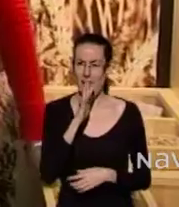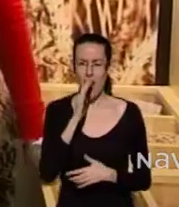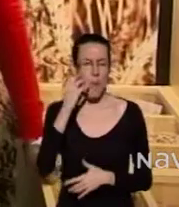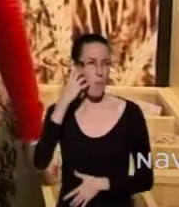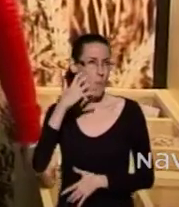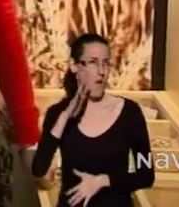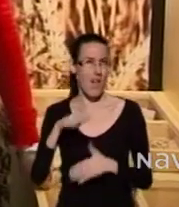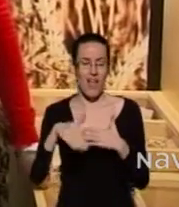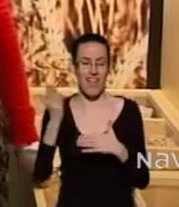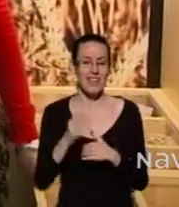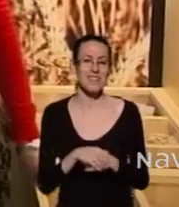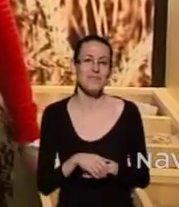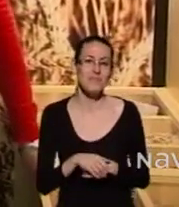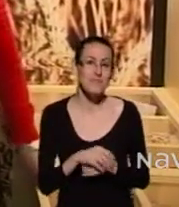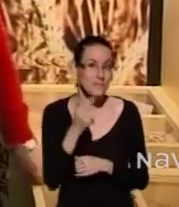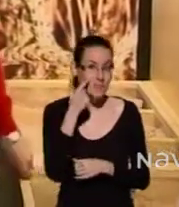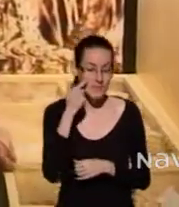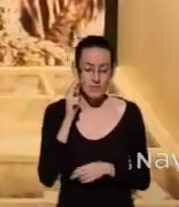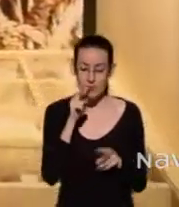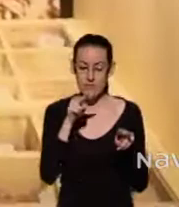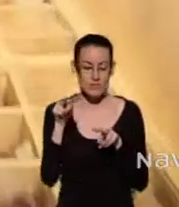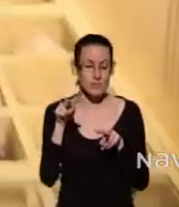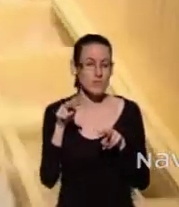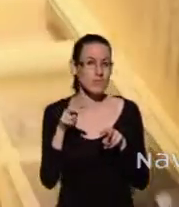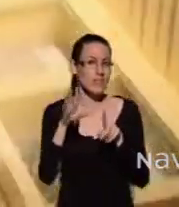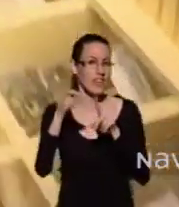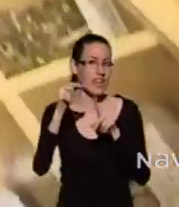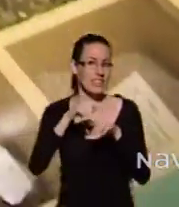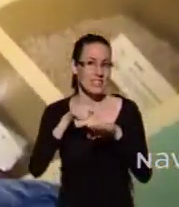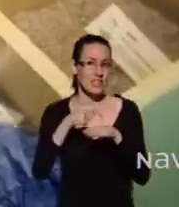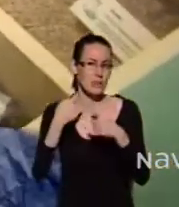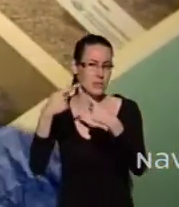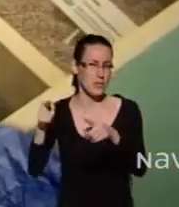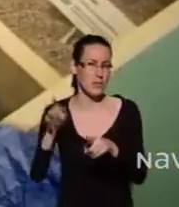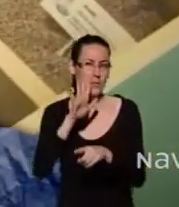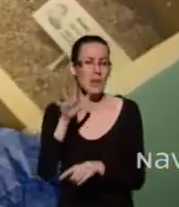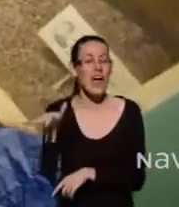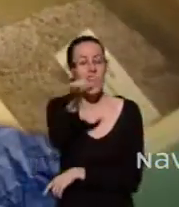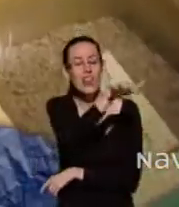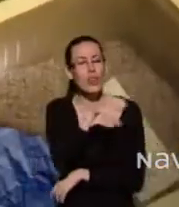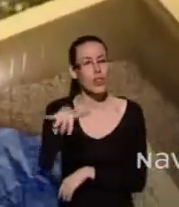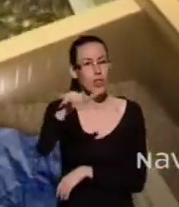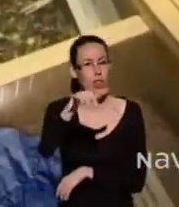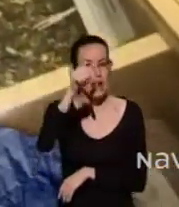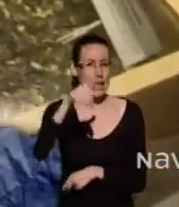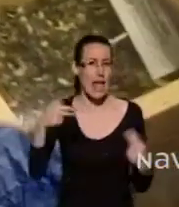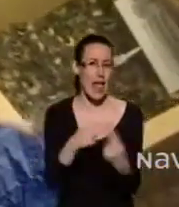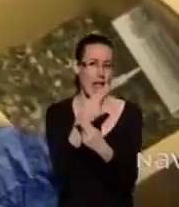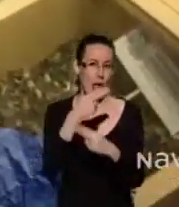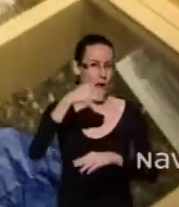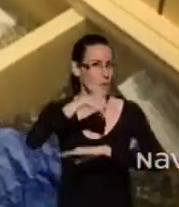último. Bueno, pues también aquí vemos otro tipo de cereales, porque cuando hablamos en esta zona hablamos del pan y también